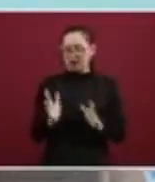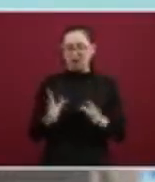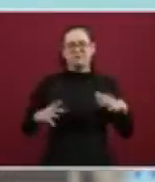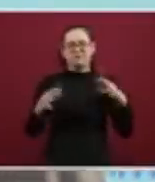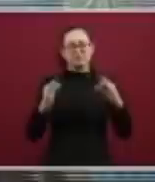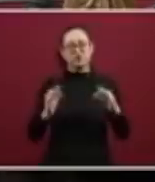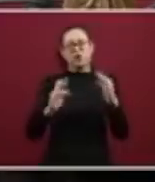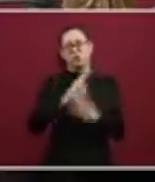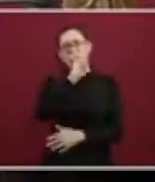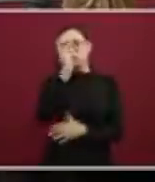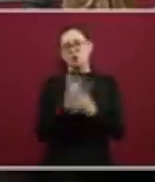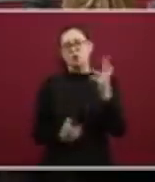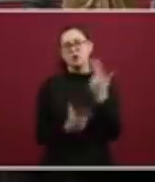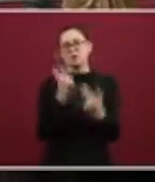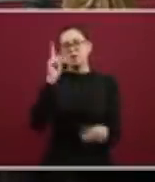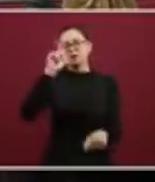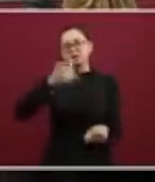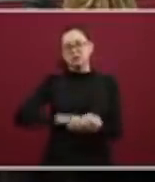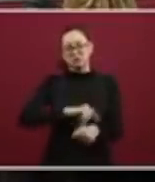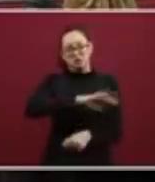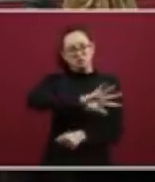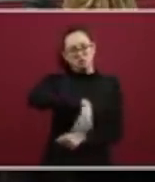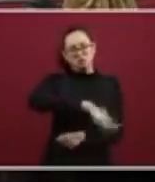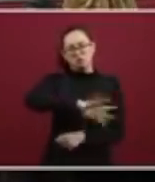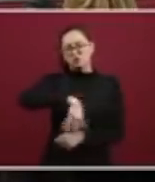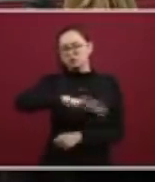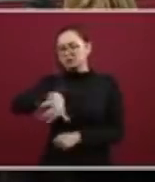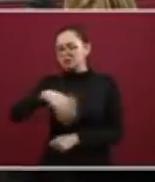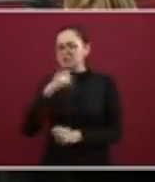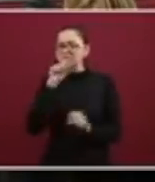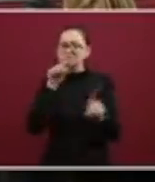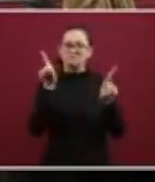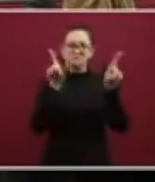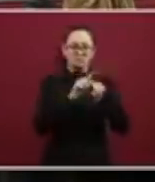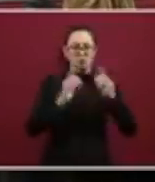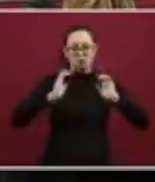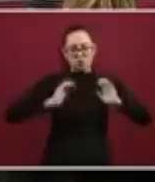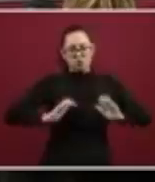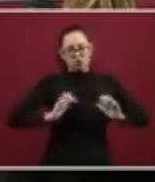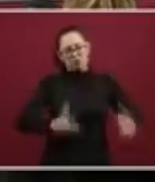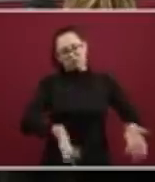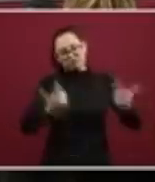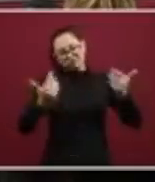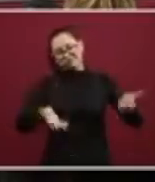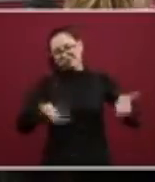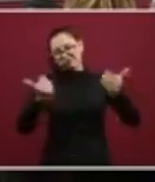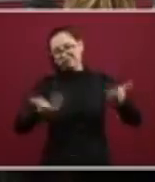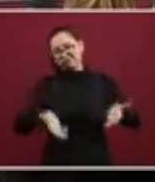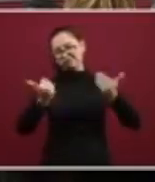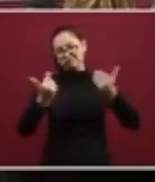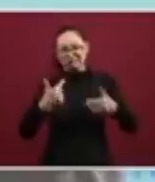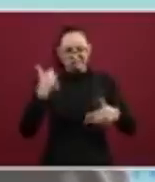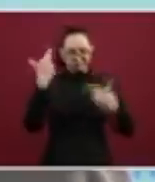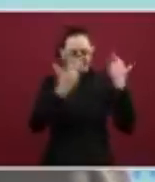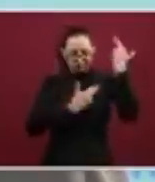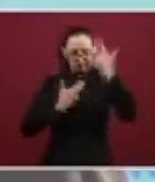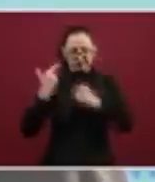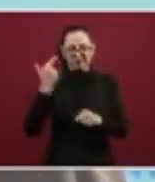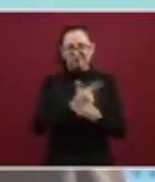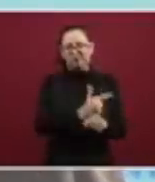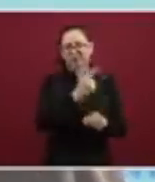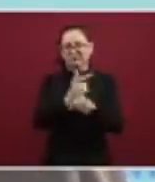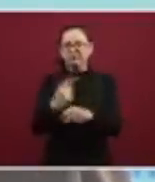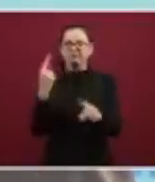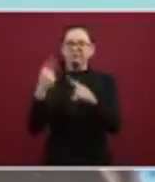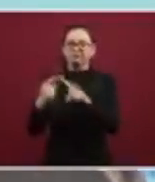programa nacional de exhumaciones e identificación forense que el presidente de la República nos ha instruido a resolver de